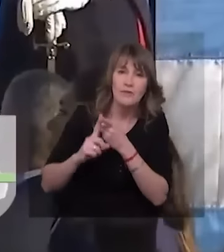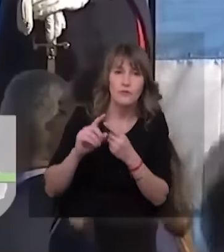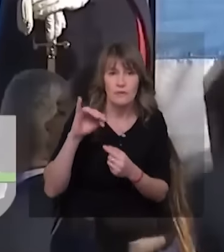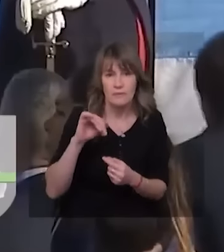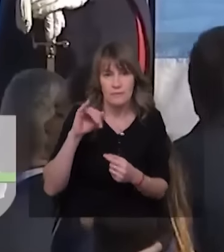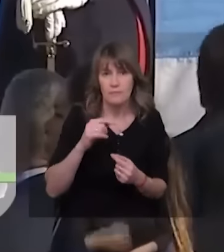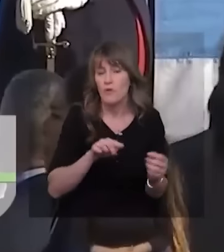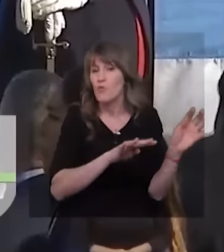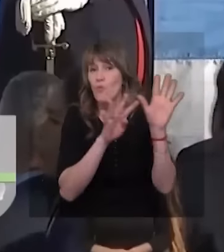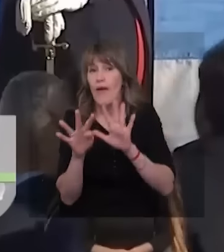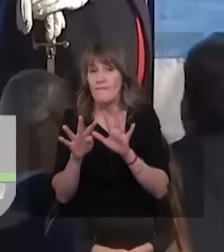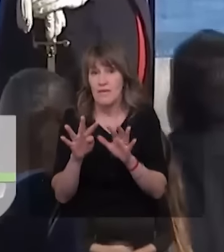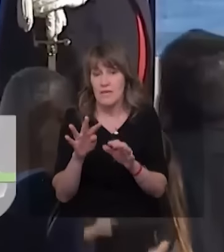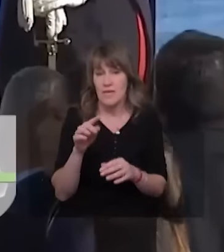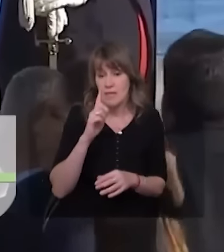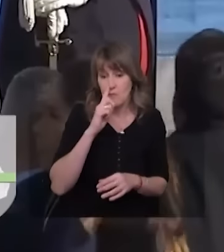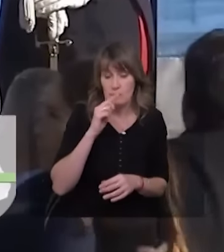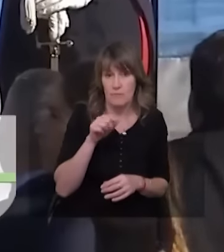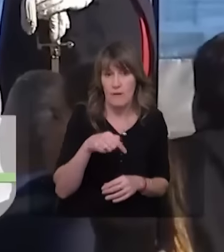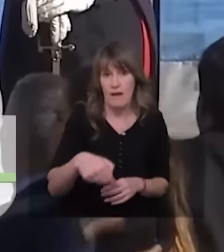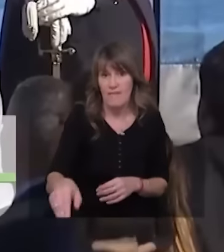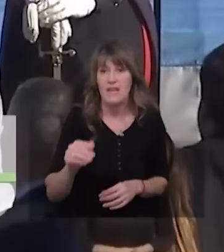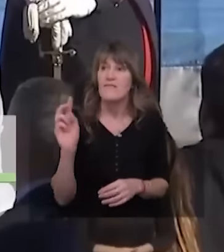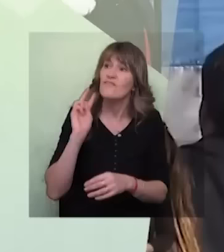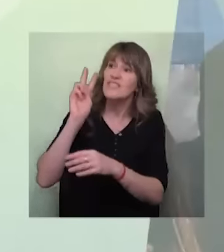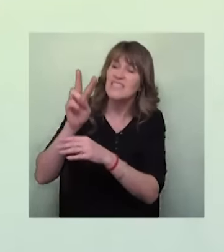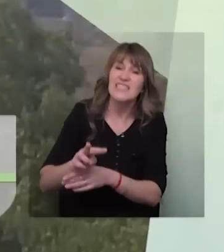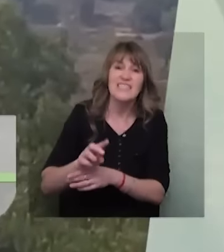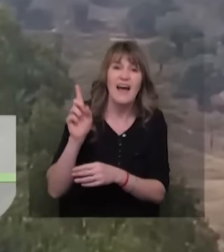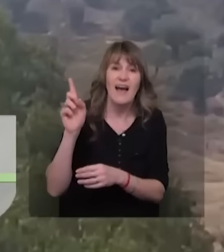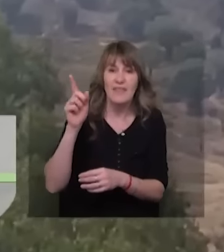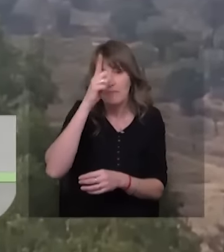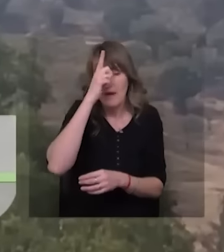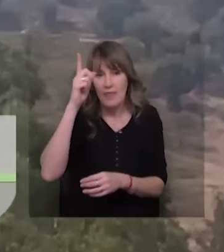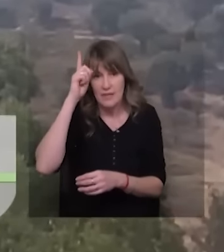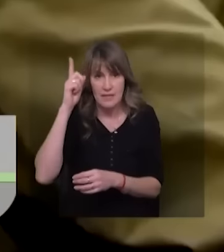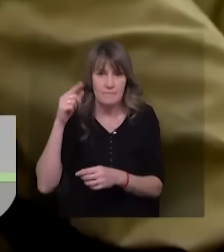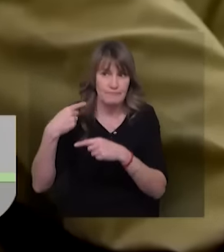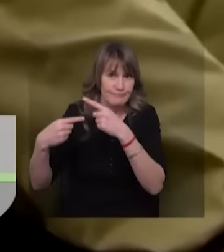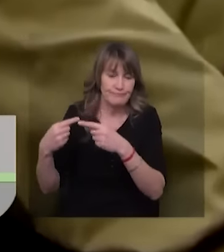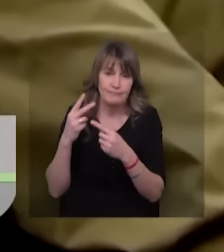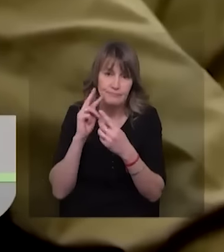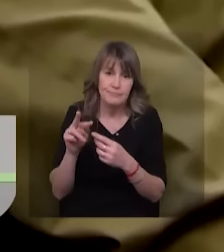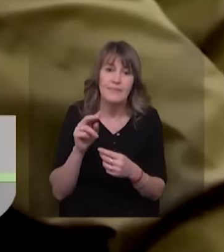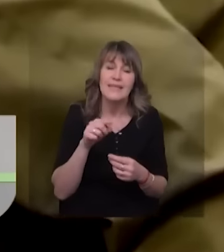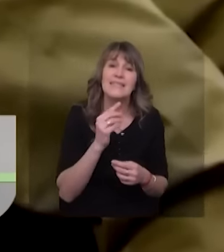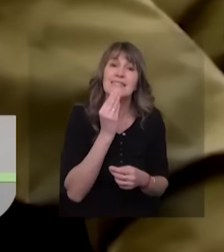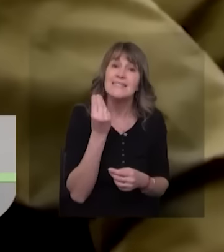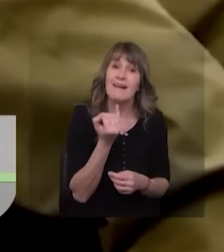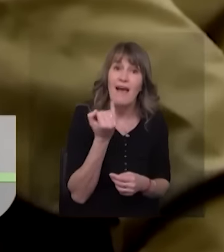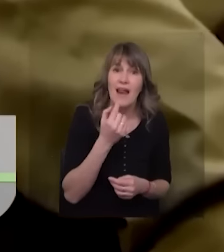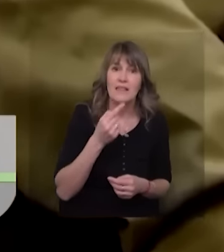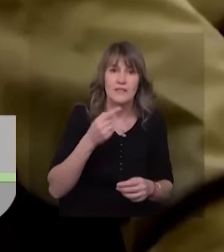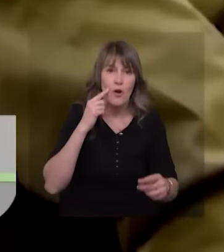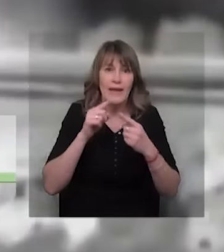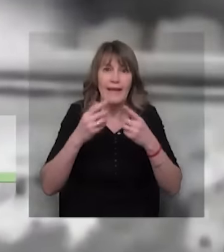9 de julio en tucumán mientras su visita a Madrid sigue generando repercusiones El Vocero de las fuerzas de defensa de Israel afirmó que el objetivo de